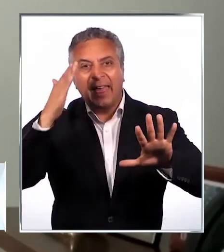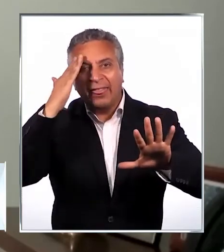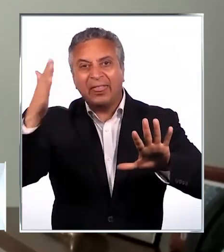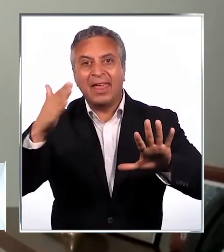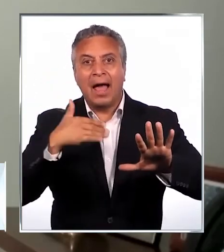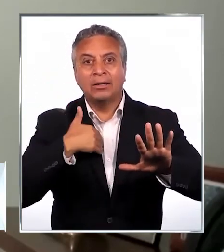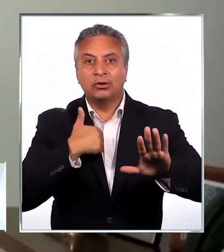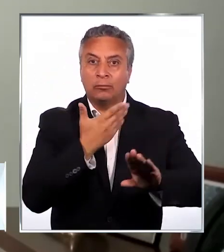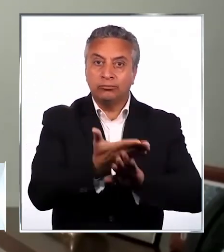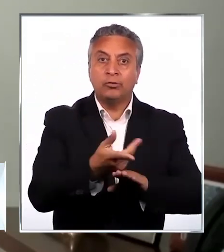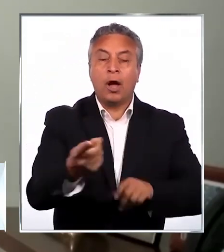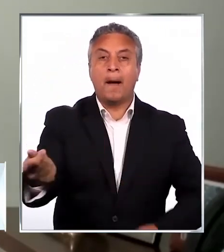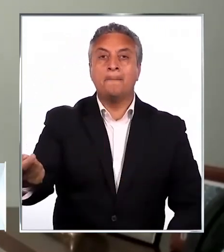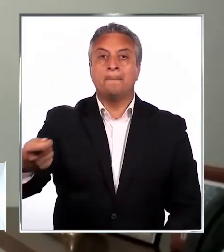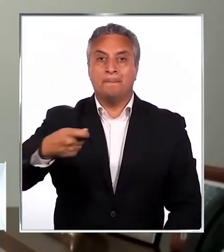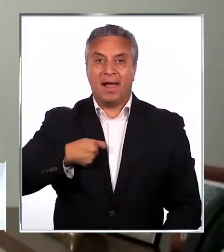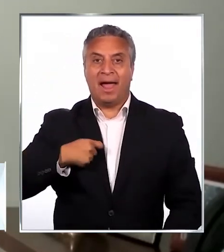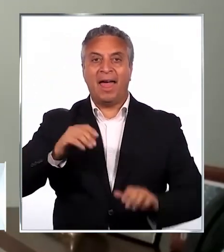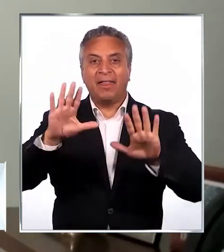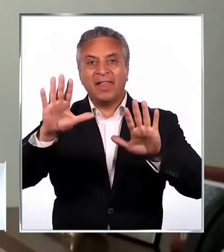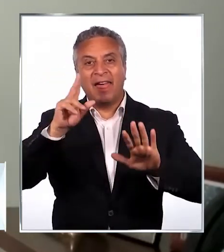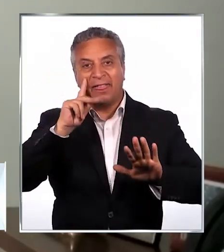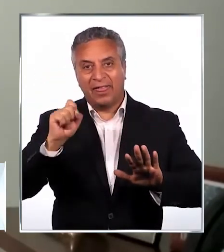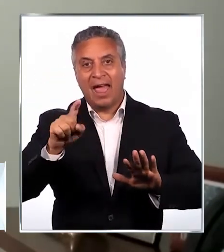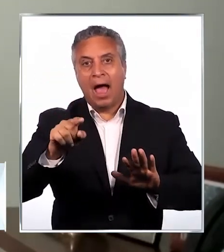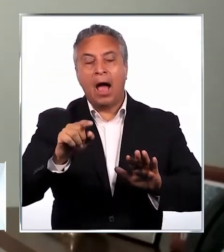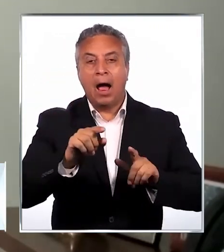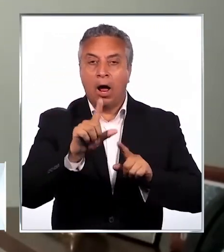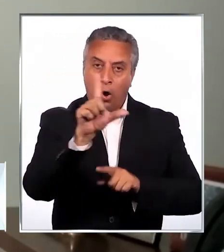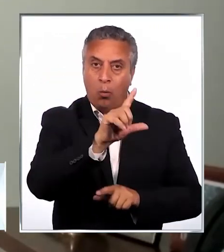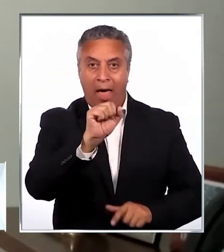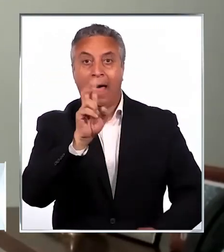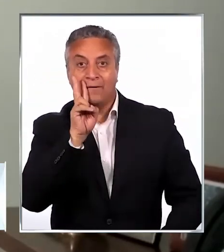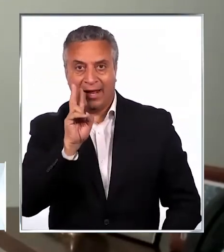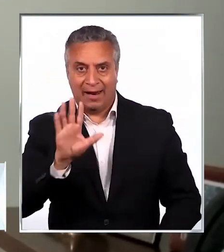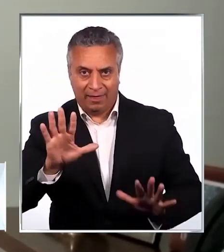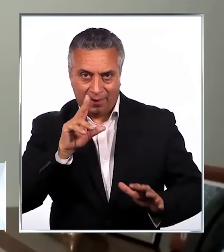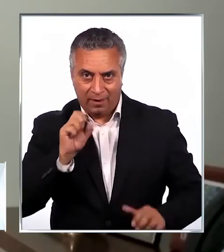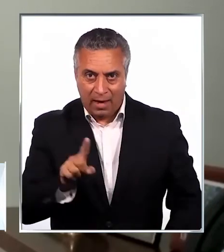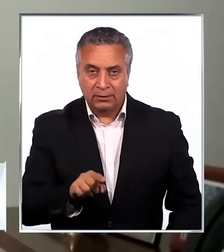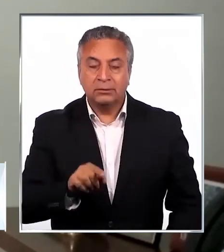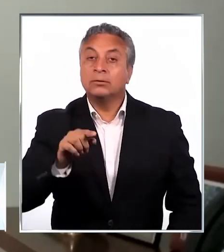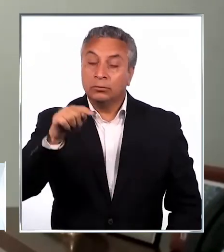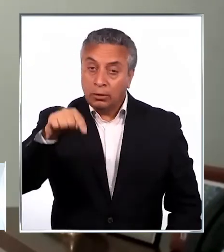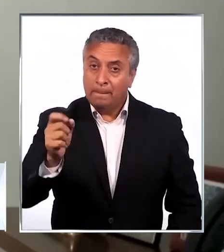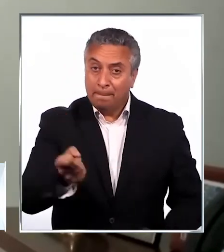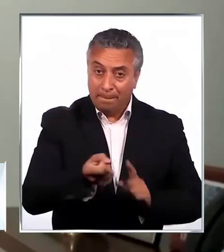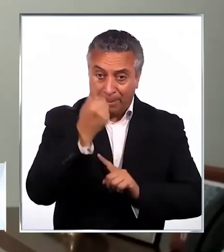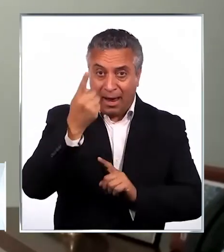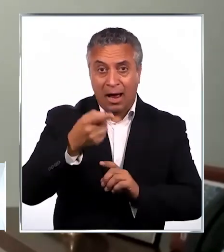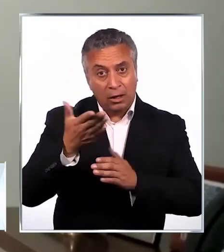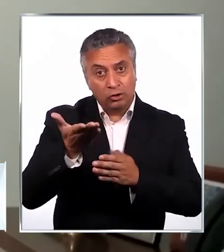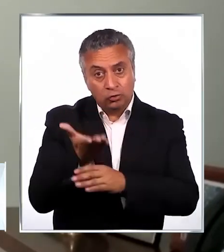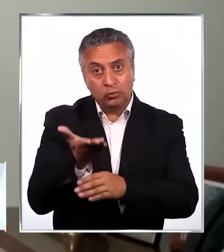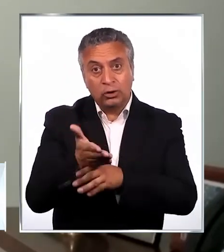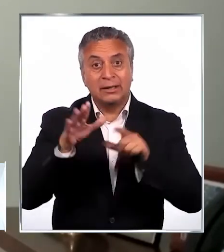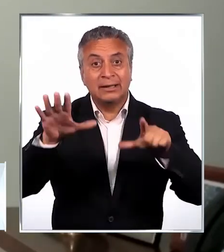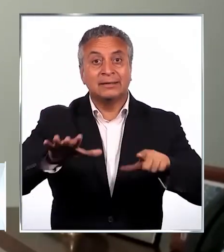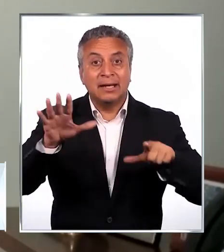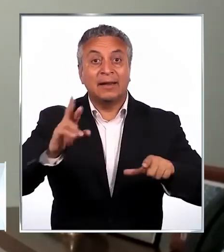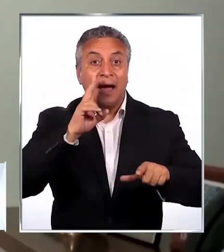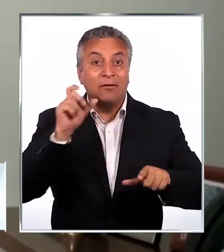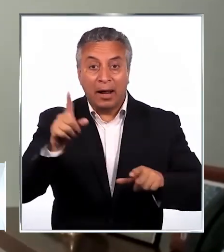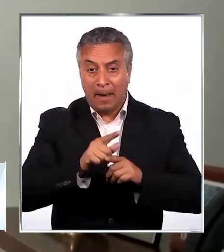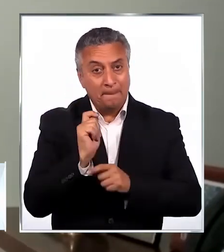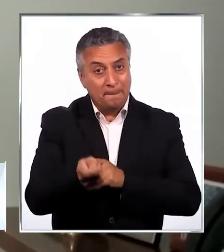entre que yo lo solicité y me pagan 10 días hábiles a través de la tesorería. Por eso decimos que con las primeras solicitudes del 17 de abril,